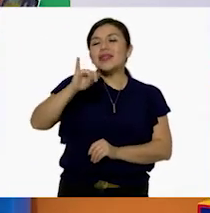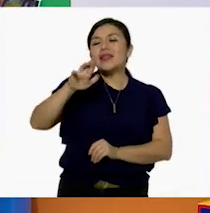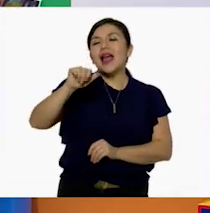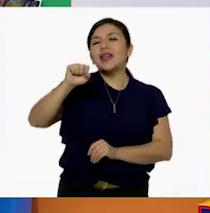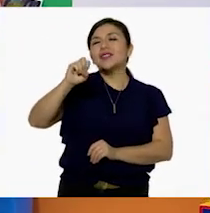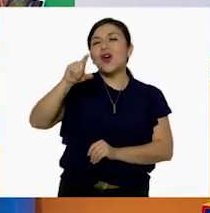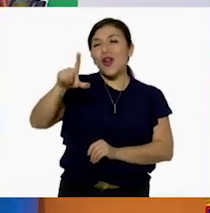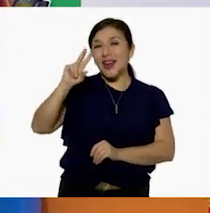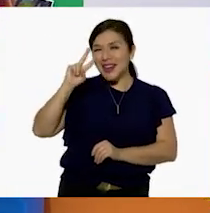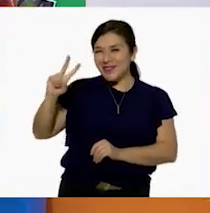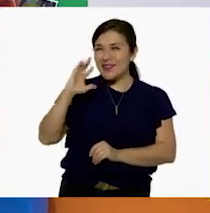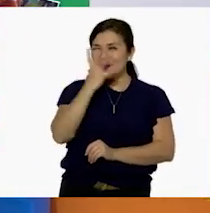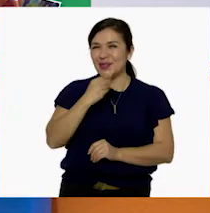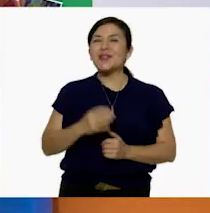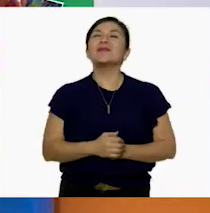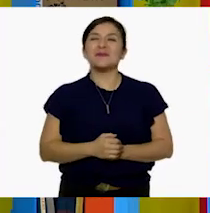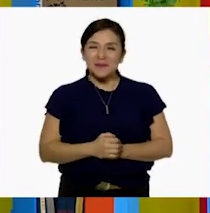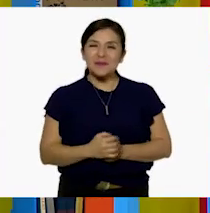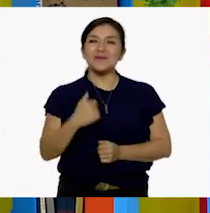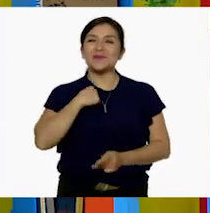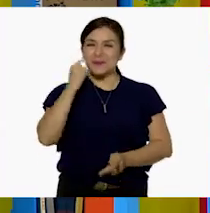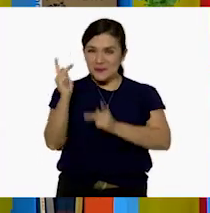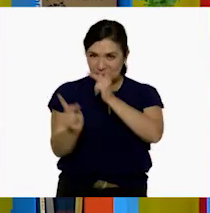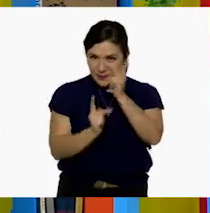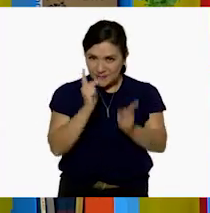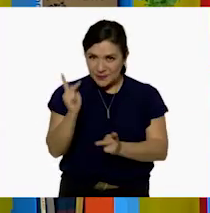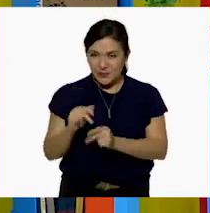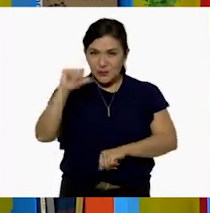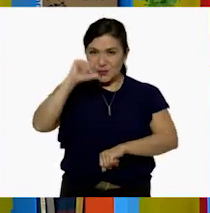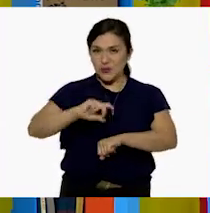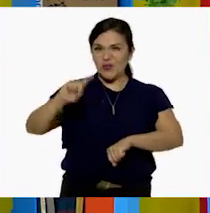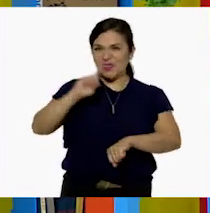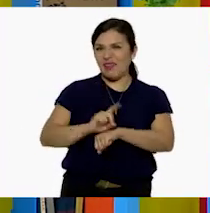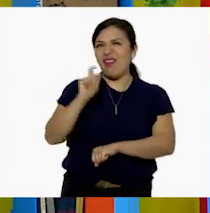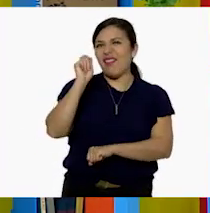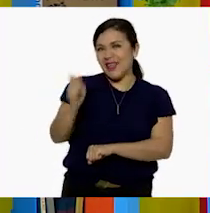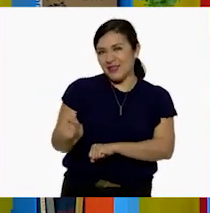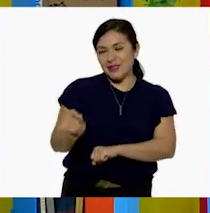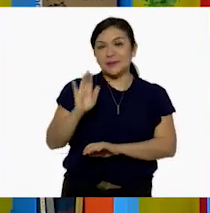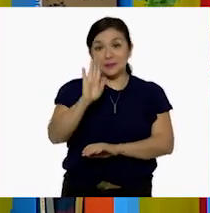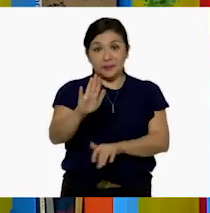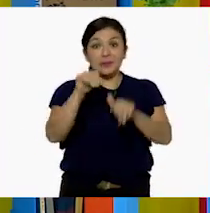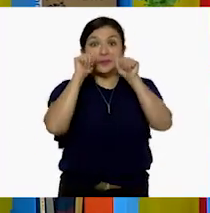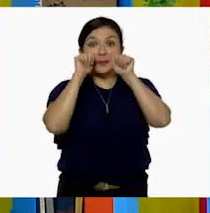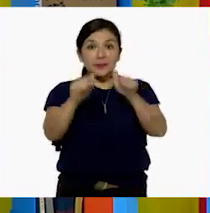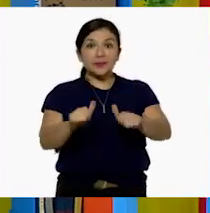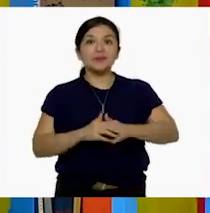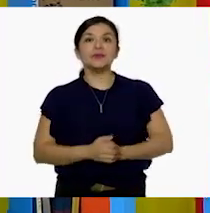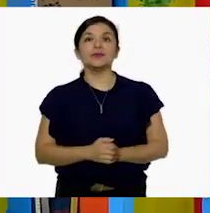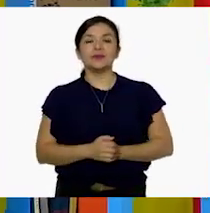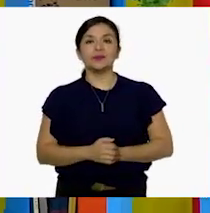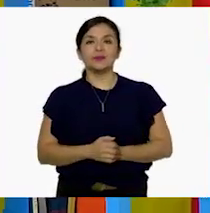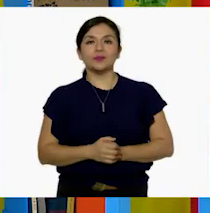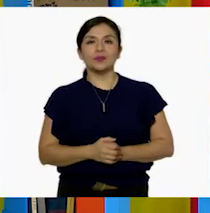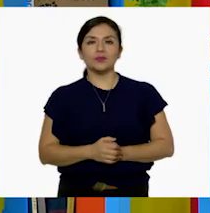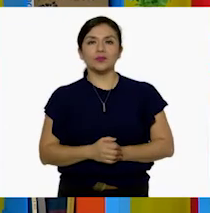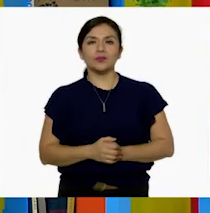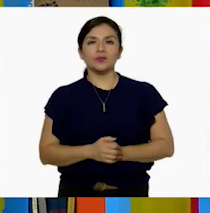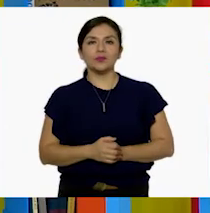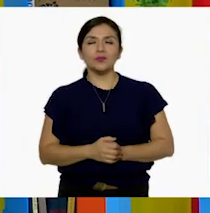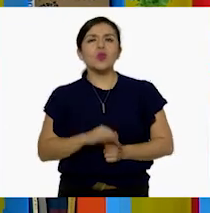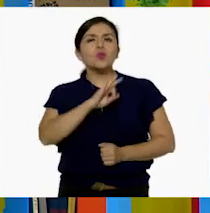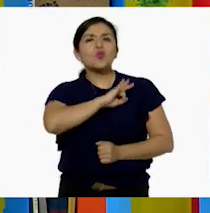¡Qué bonito! Les voy a hacer la pregunta que ahí corresponde. Cha, cha, cha, cha. Atentos. ¿De qué otra forma